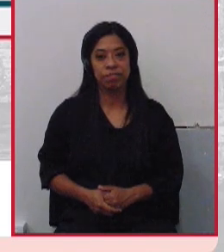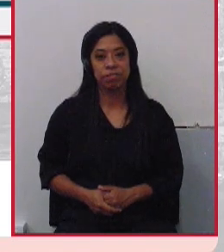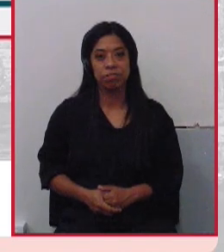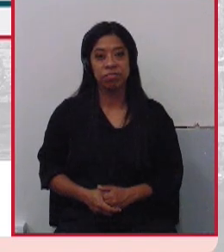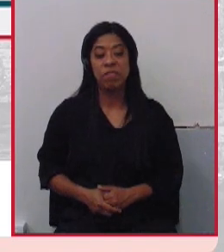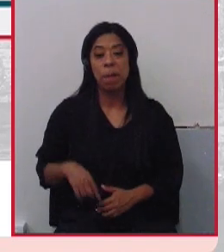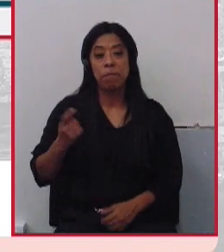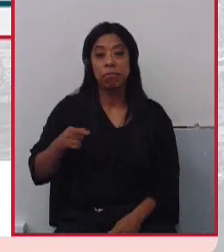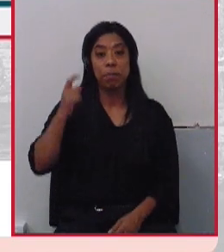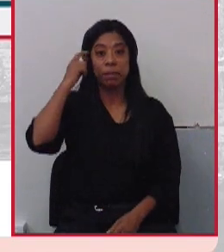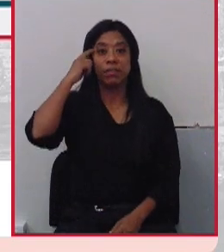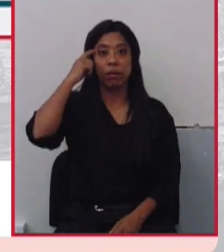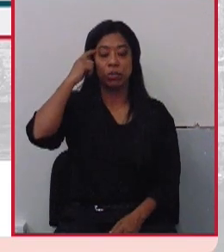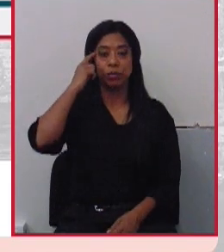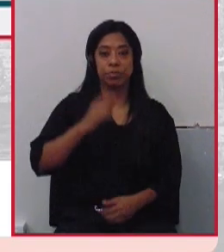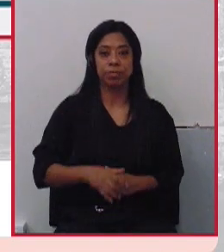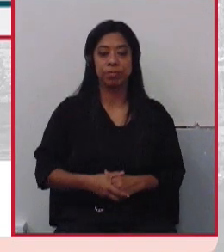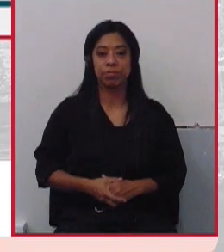Creemos nosotros